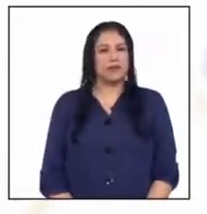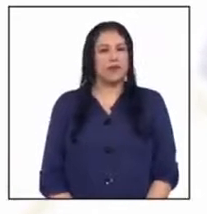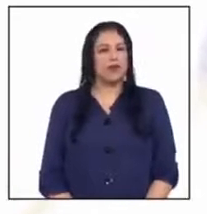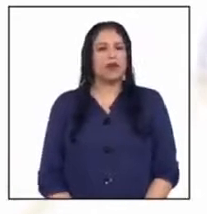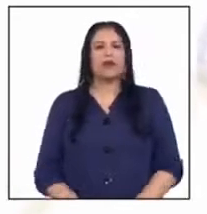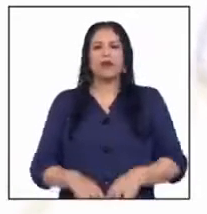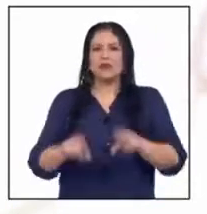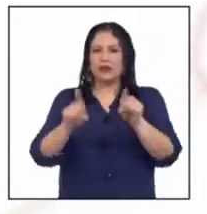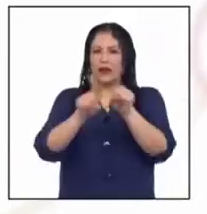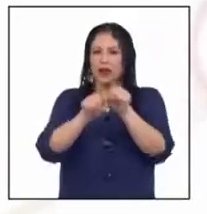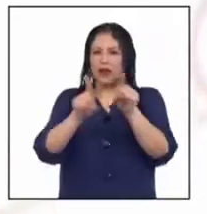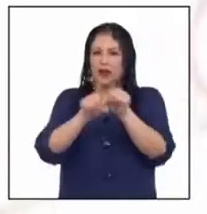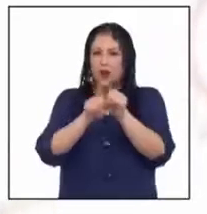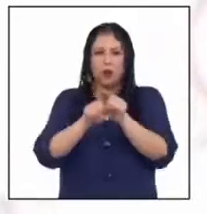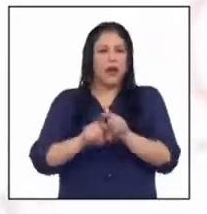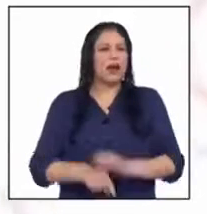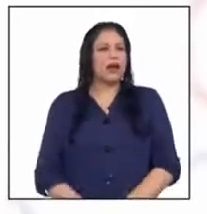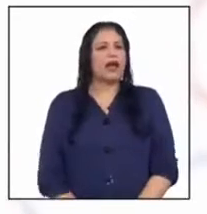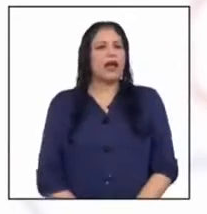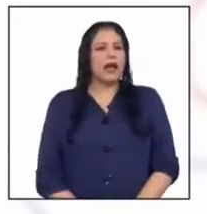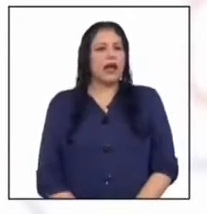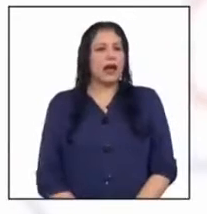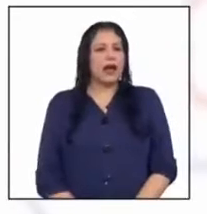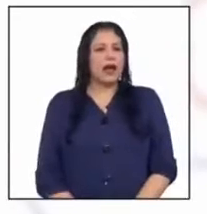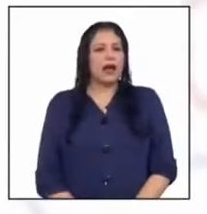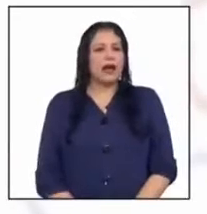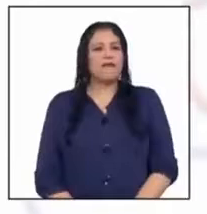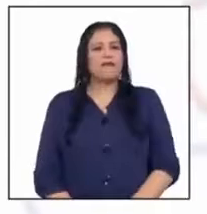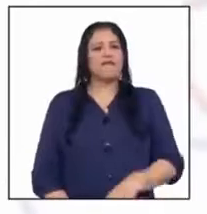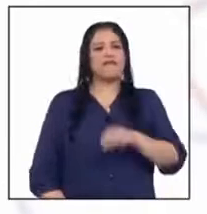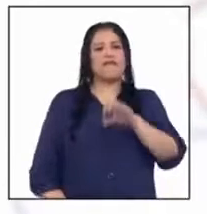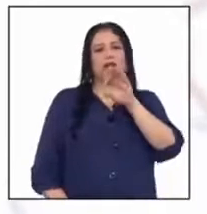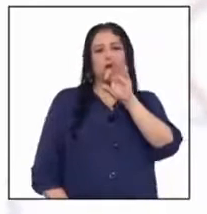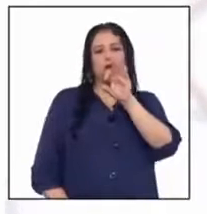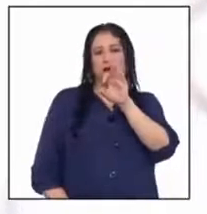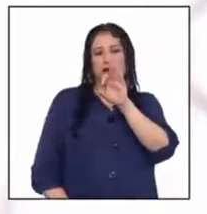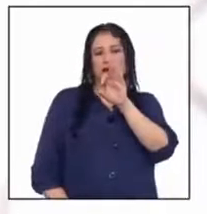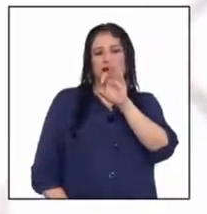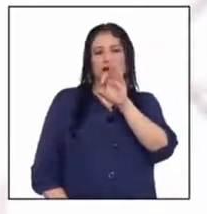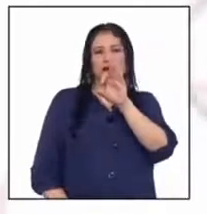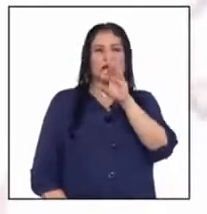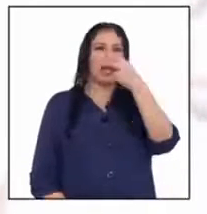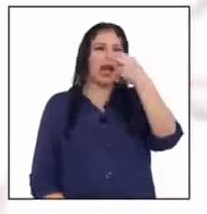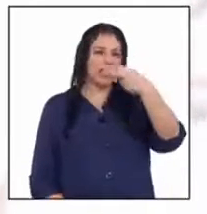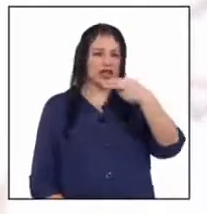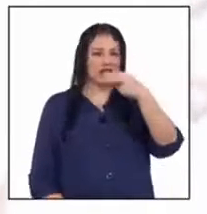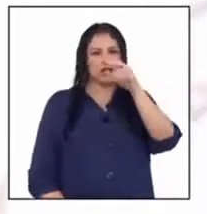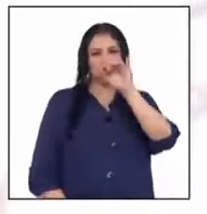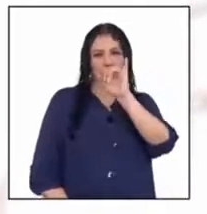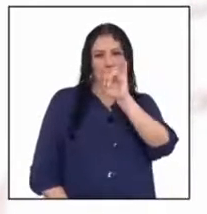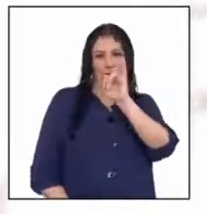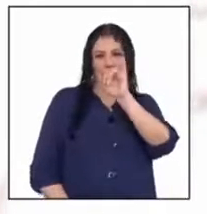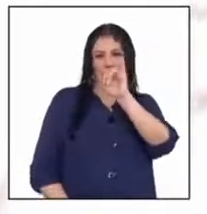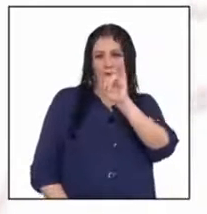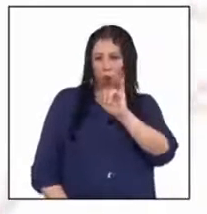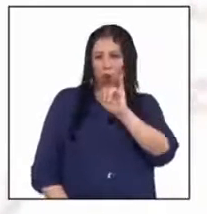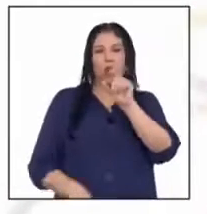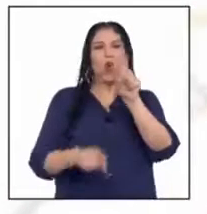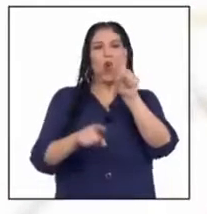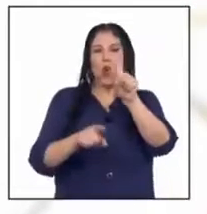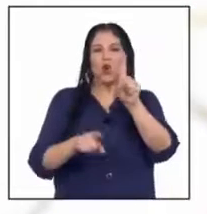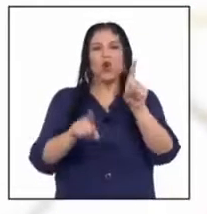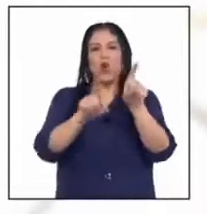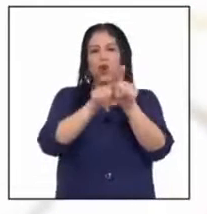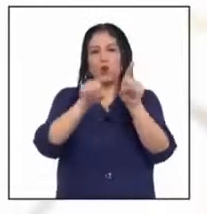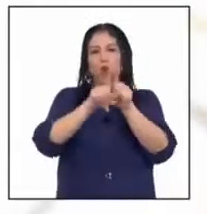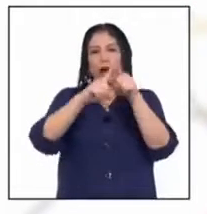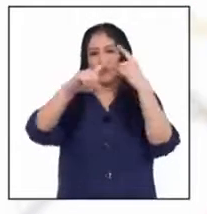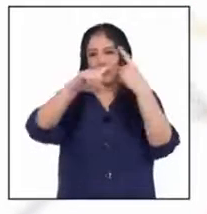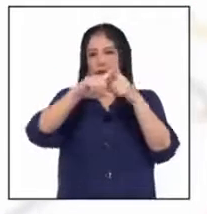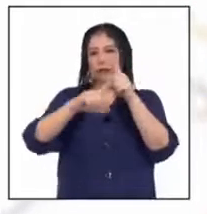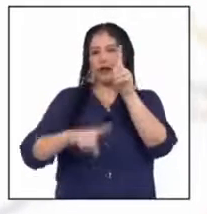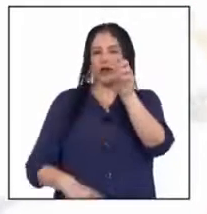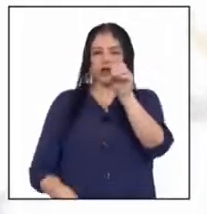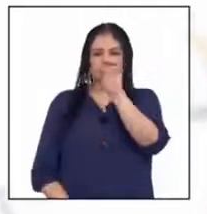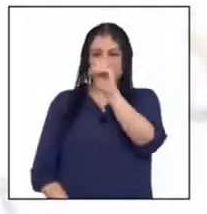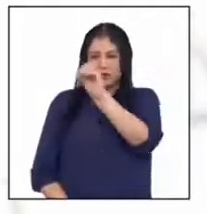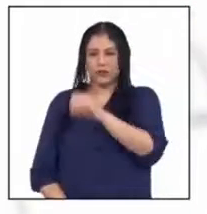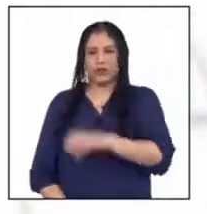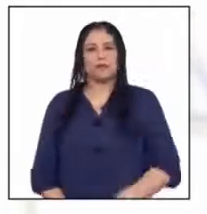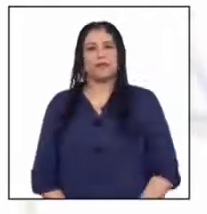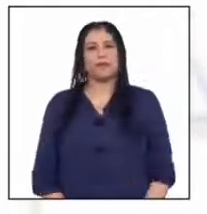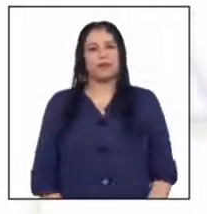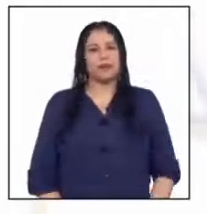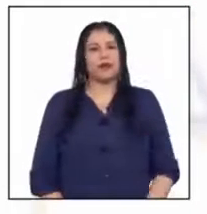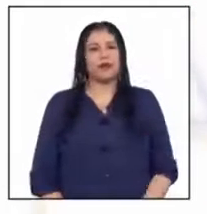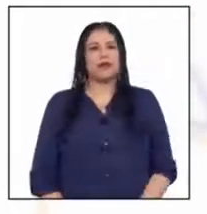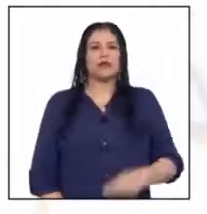a ser igual a la frecuencia relativa acumulada H sub 1 multiplicado por 100.